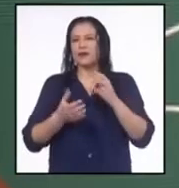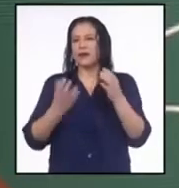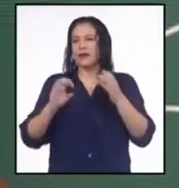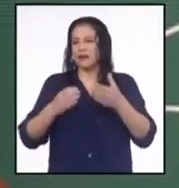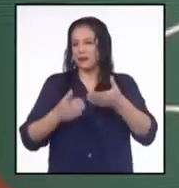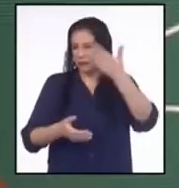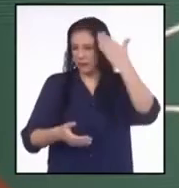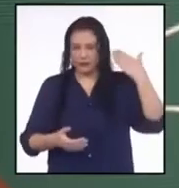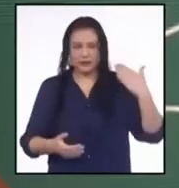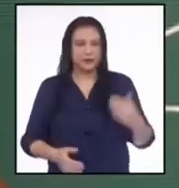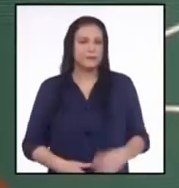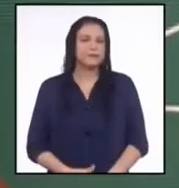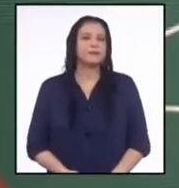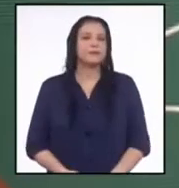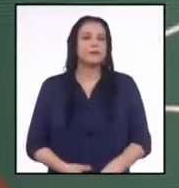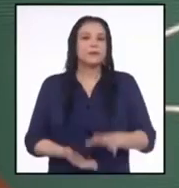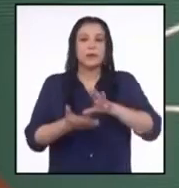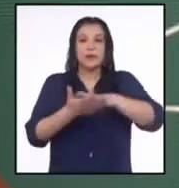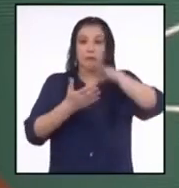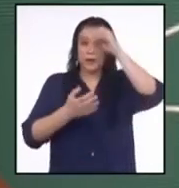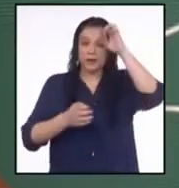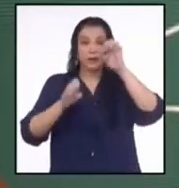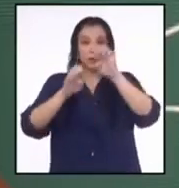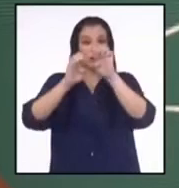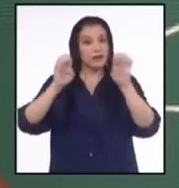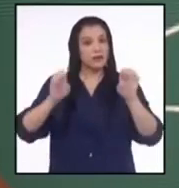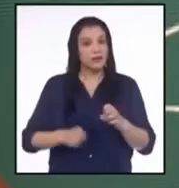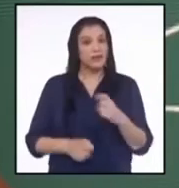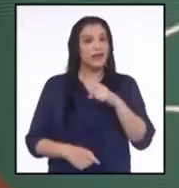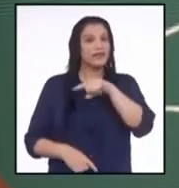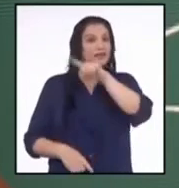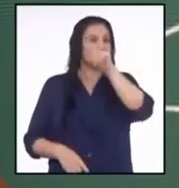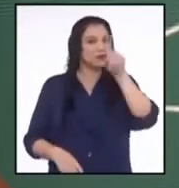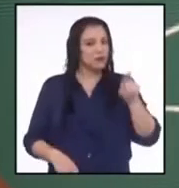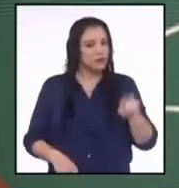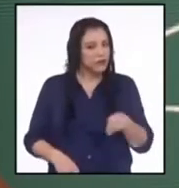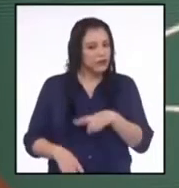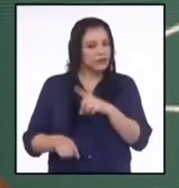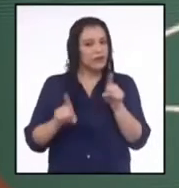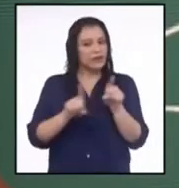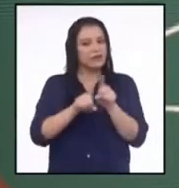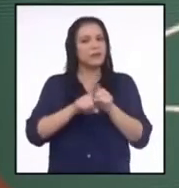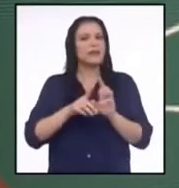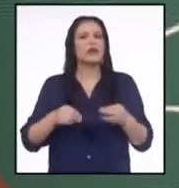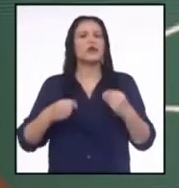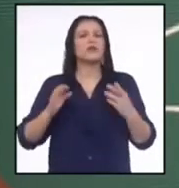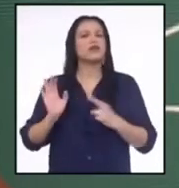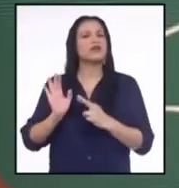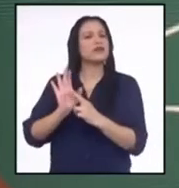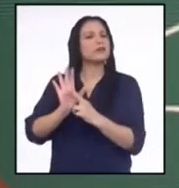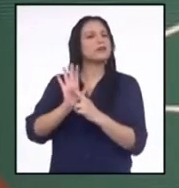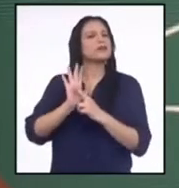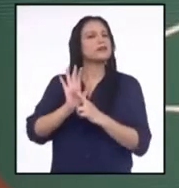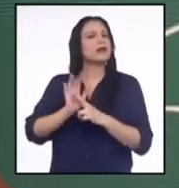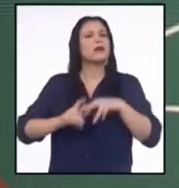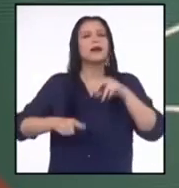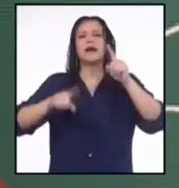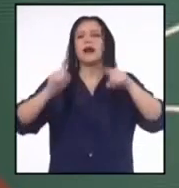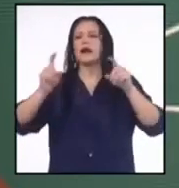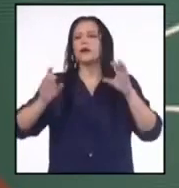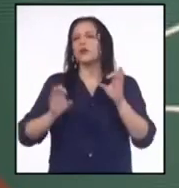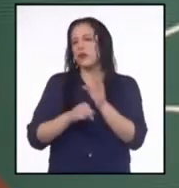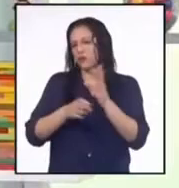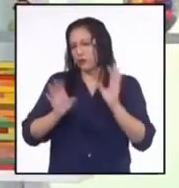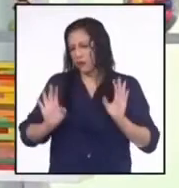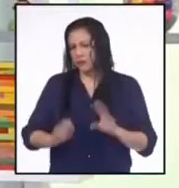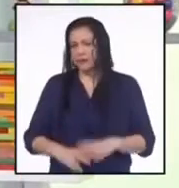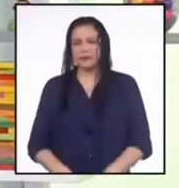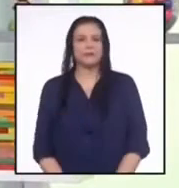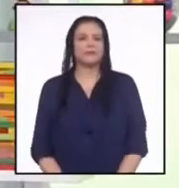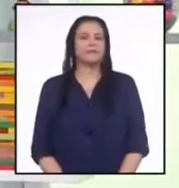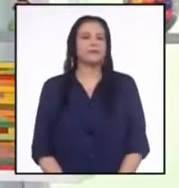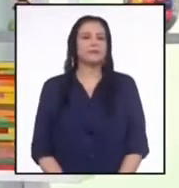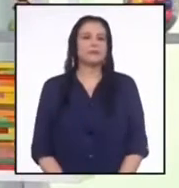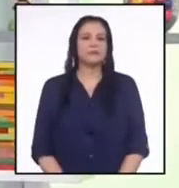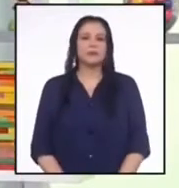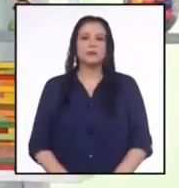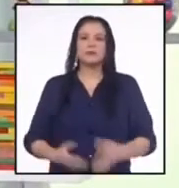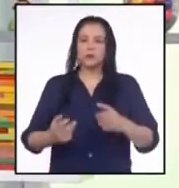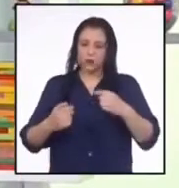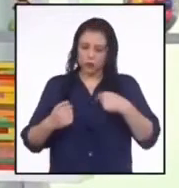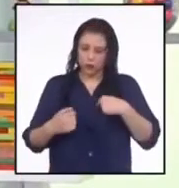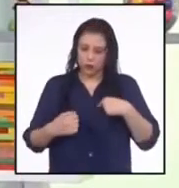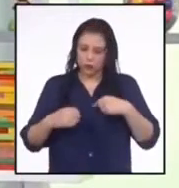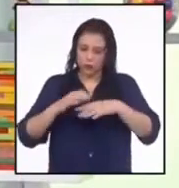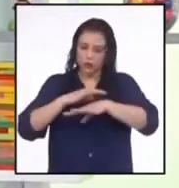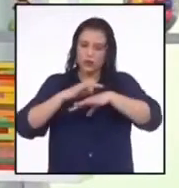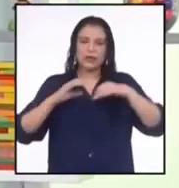anterior. A ver, aprendimos la ecuación de la circunferencia y también sobre cómo se representaban algunas formas particulares. De hecho, desde que salí